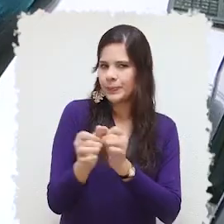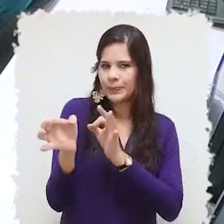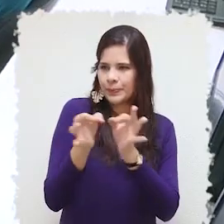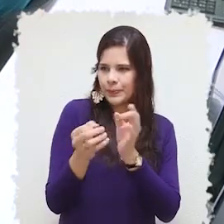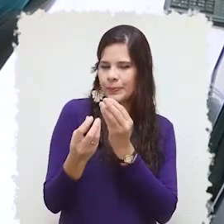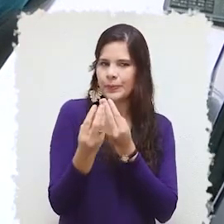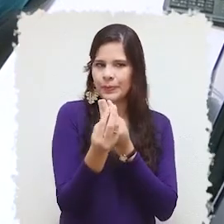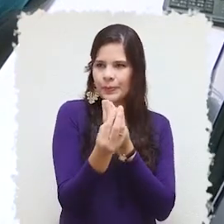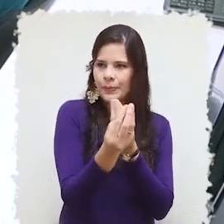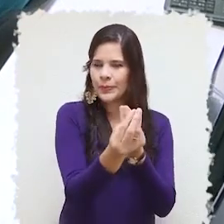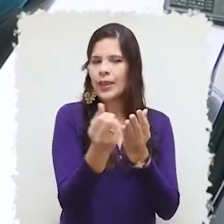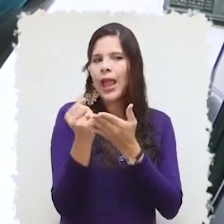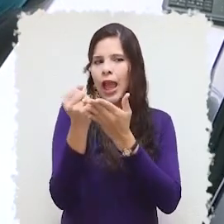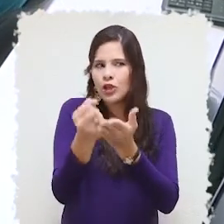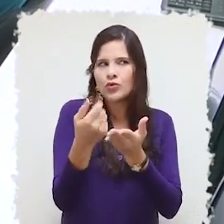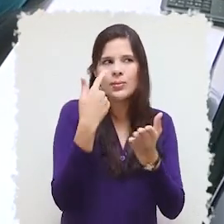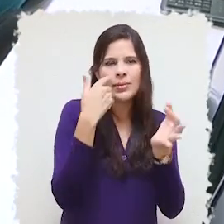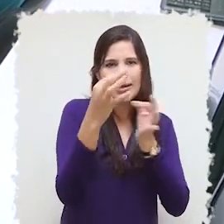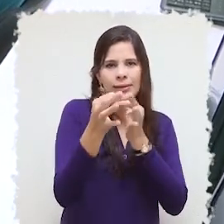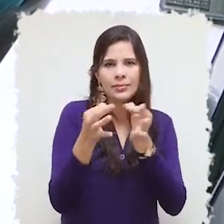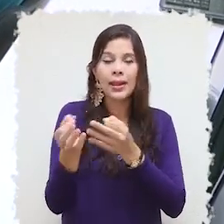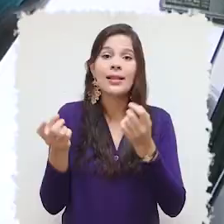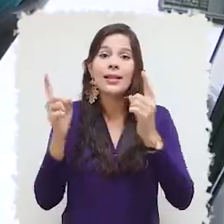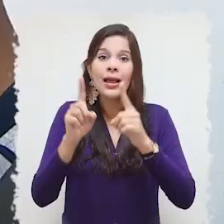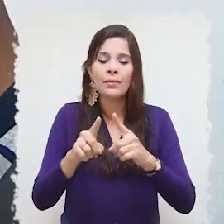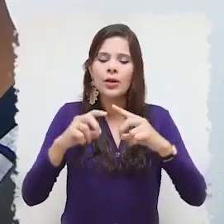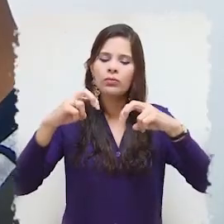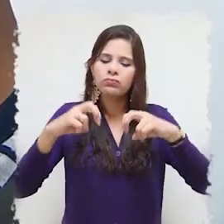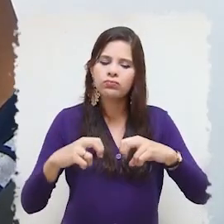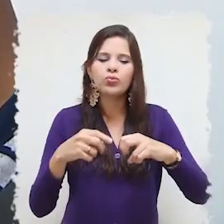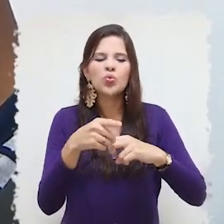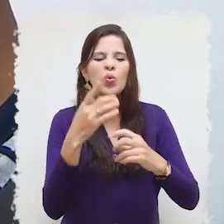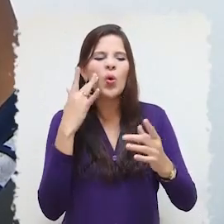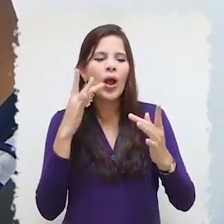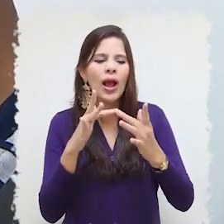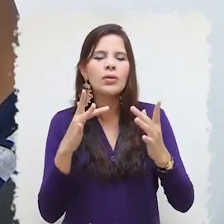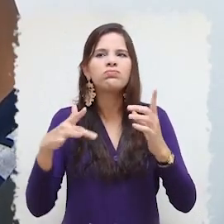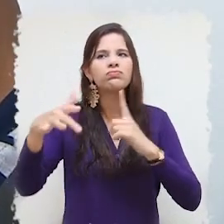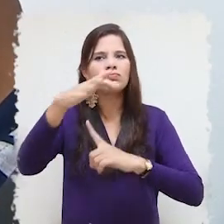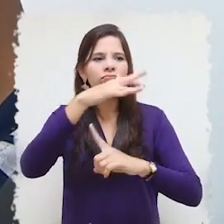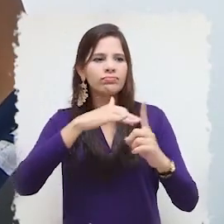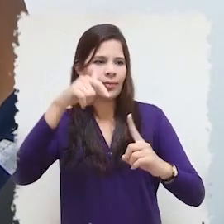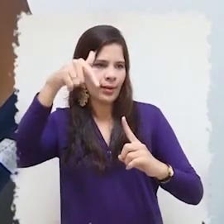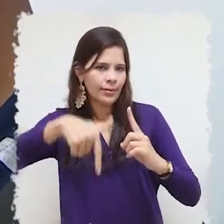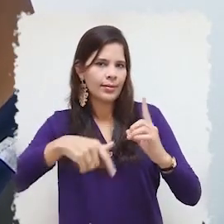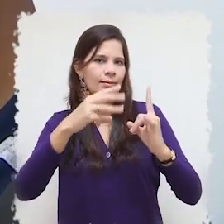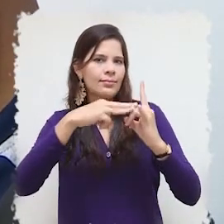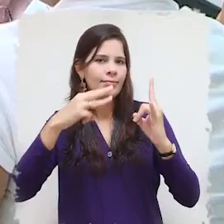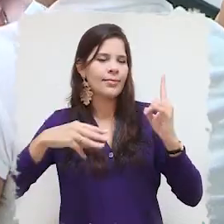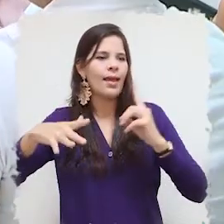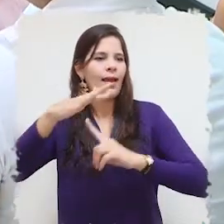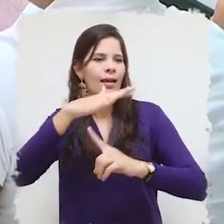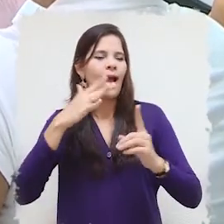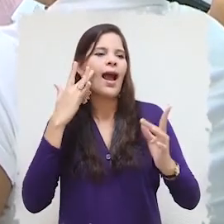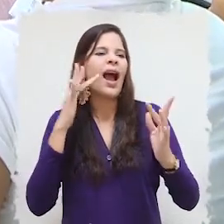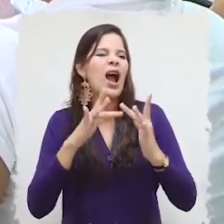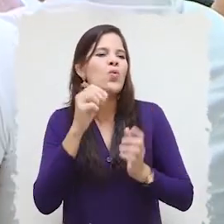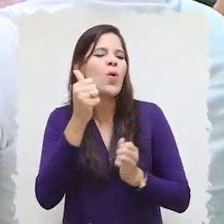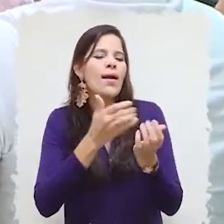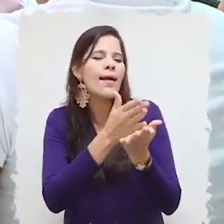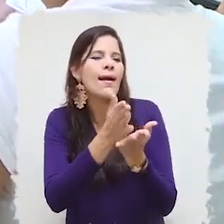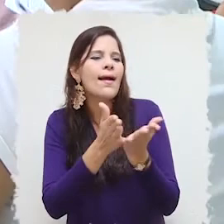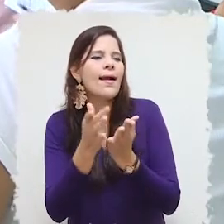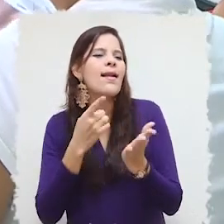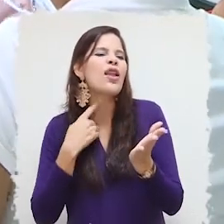de servir como facilitadores con el propósito de que ellos se familiaricen con el entorno y tengan una visión global acerca de